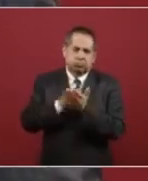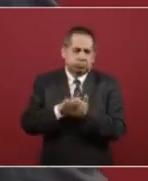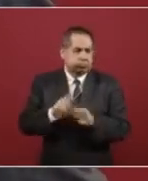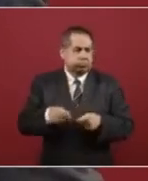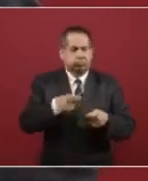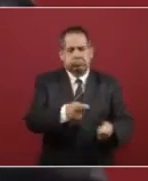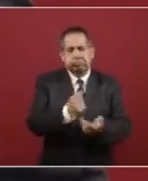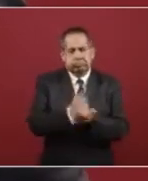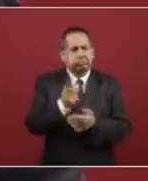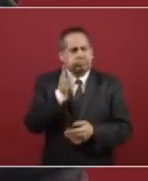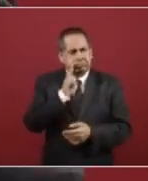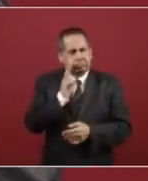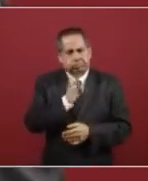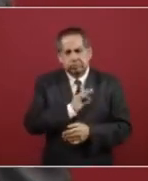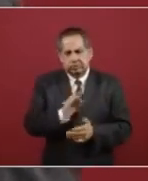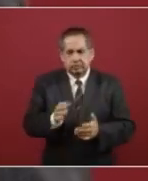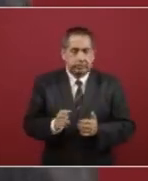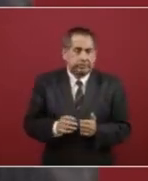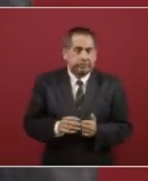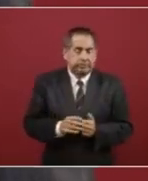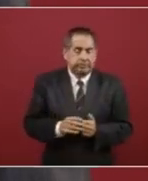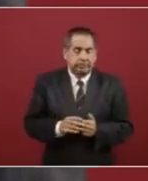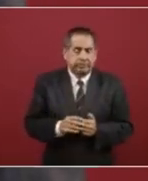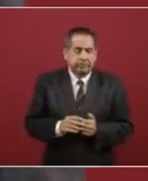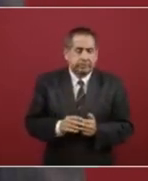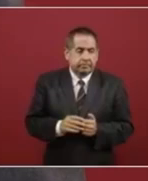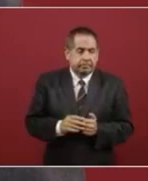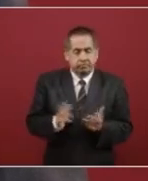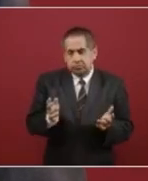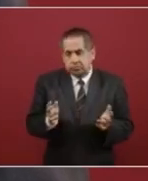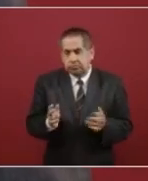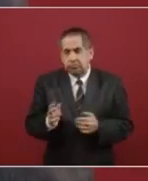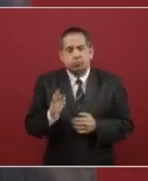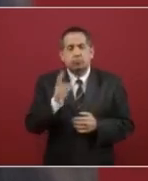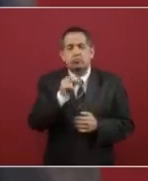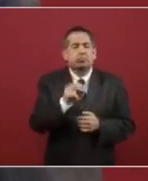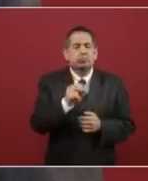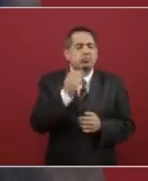ampliar el plazo. O sea, no hacerlo